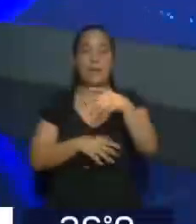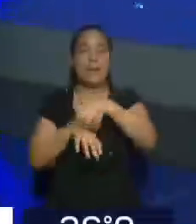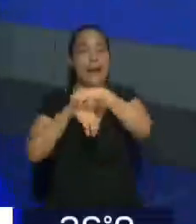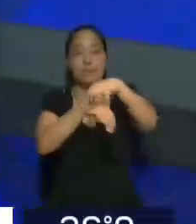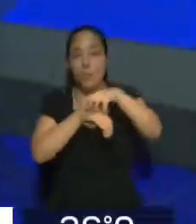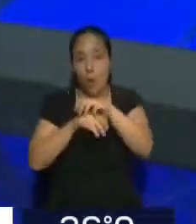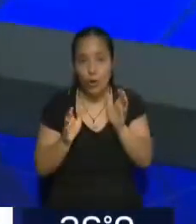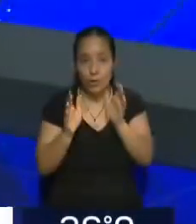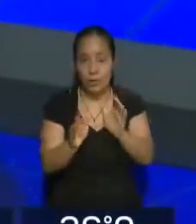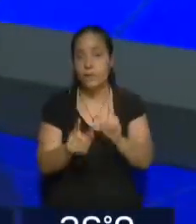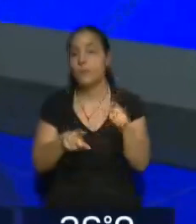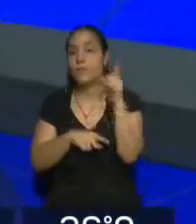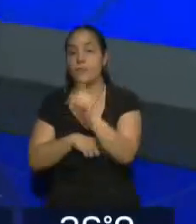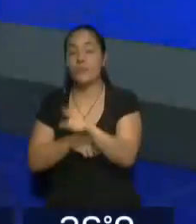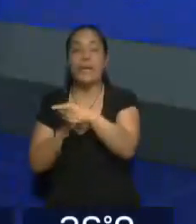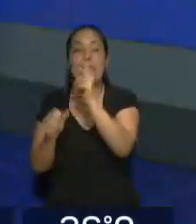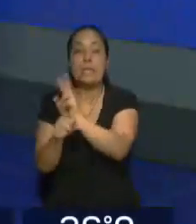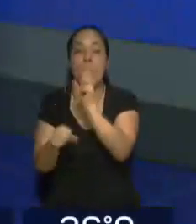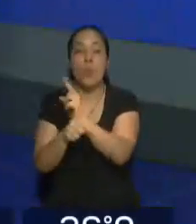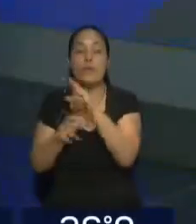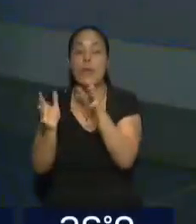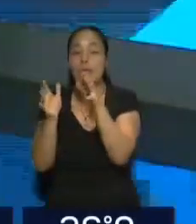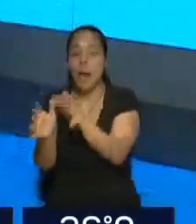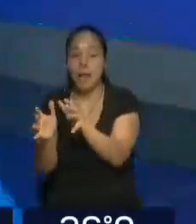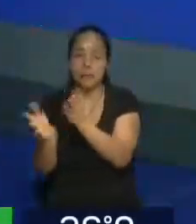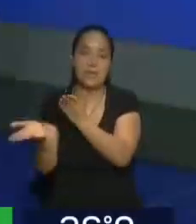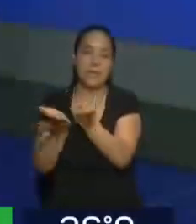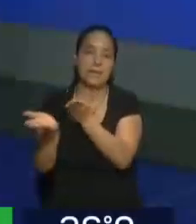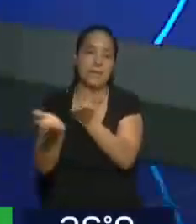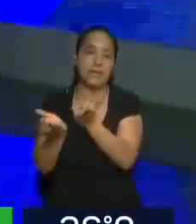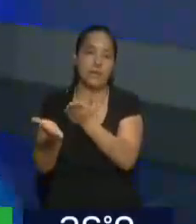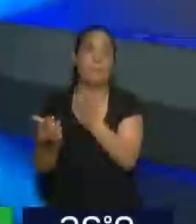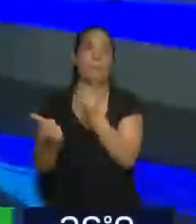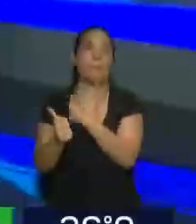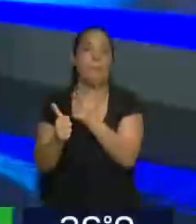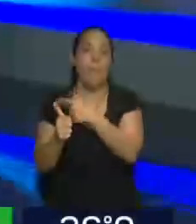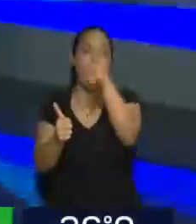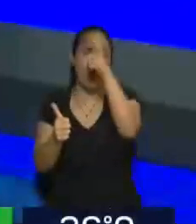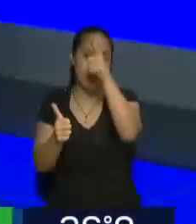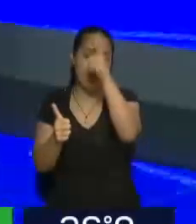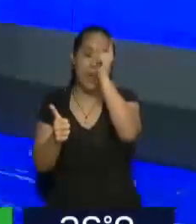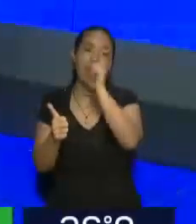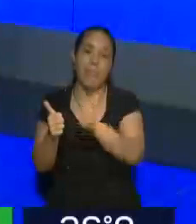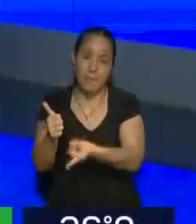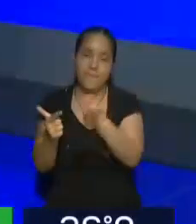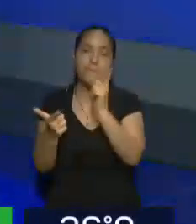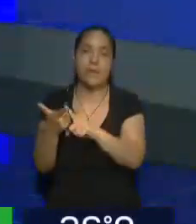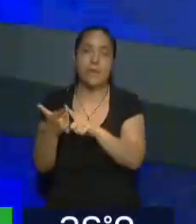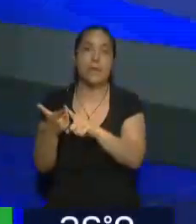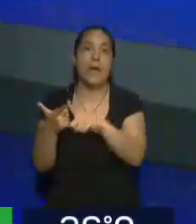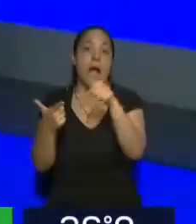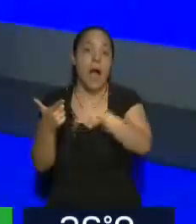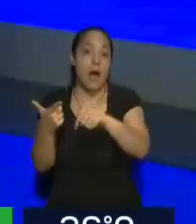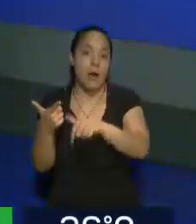por otro lado la seguridad, dígase servicio ya sea de policía, como así también ahora en